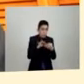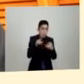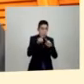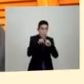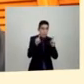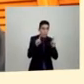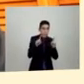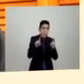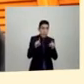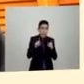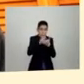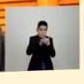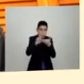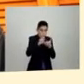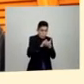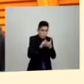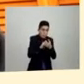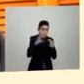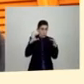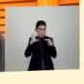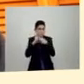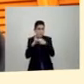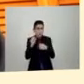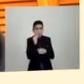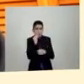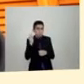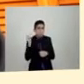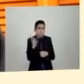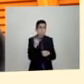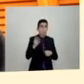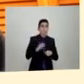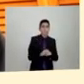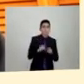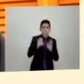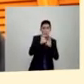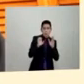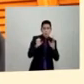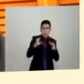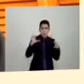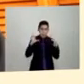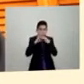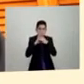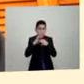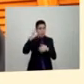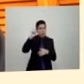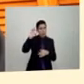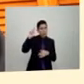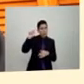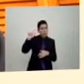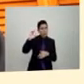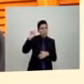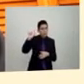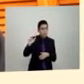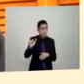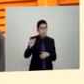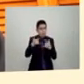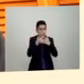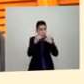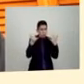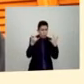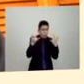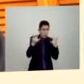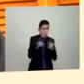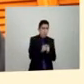relación maravillosa. Yo me sumo a tu relación con Cortázar. Sus novelas cortas y cuentos largos me hicieron